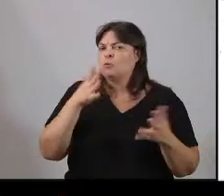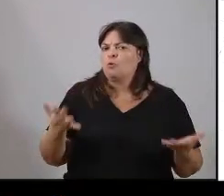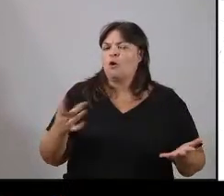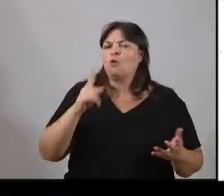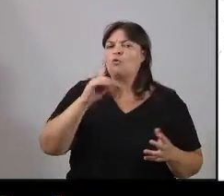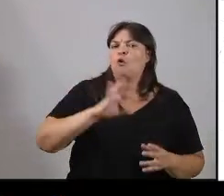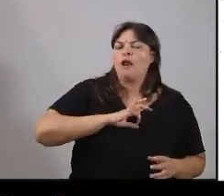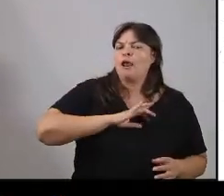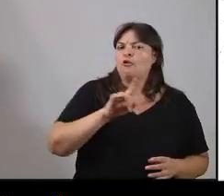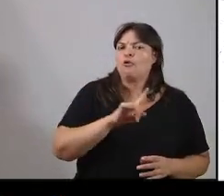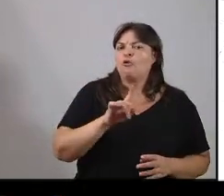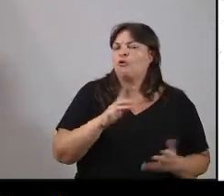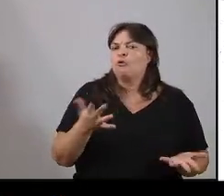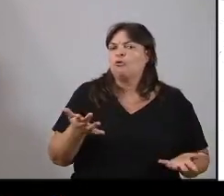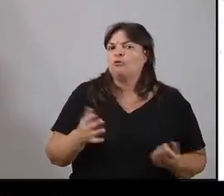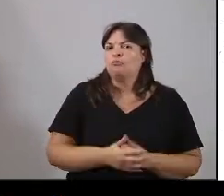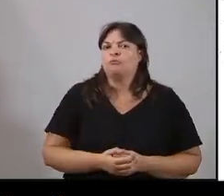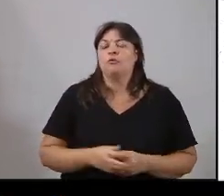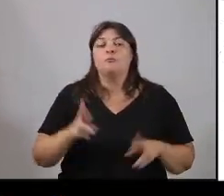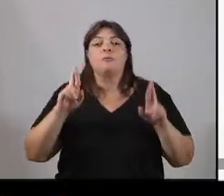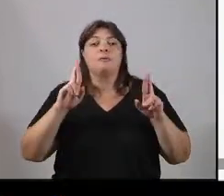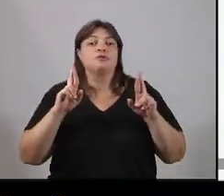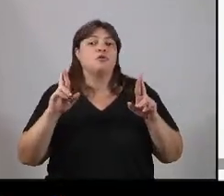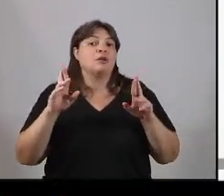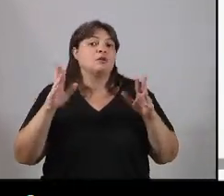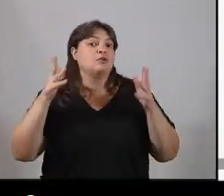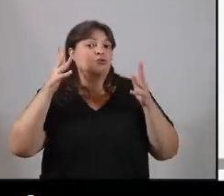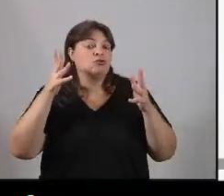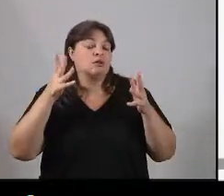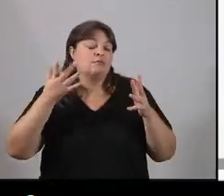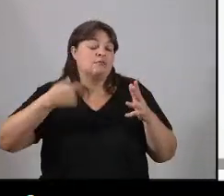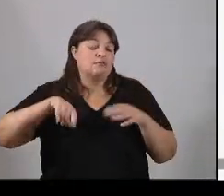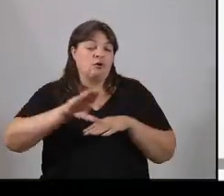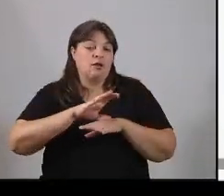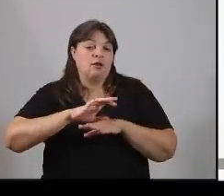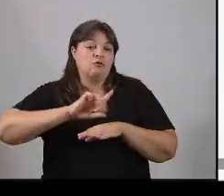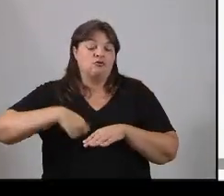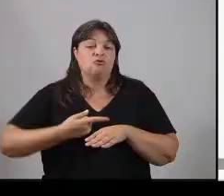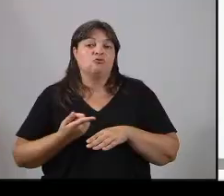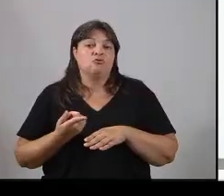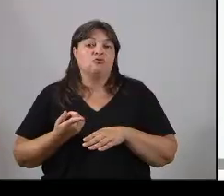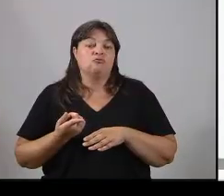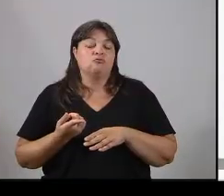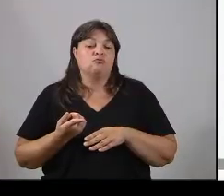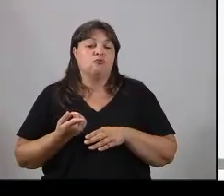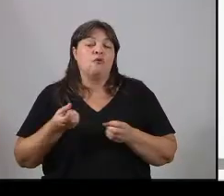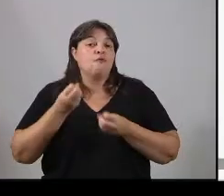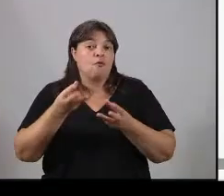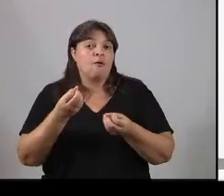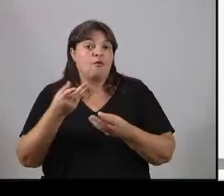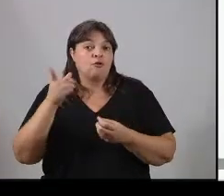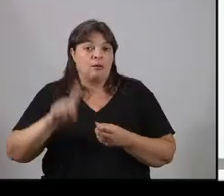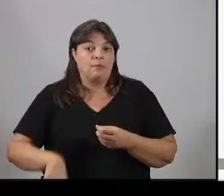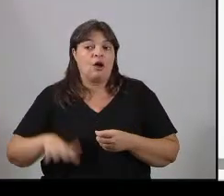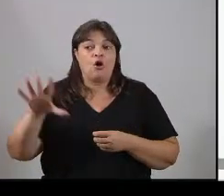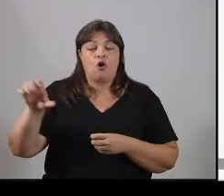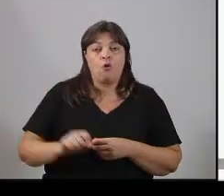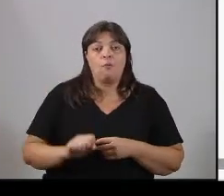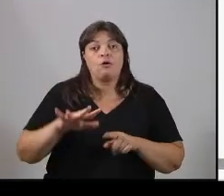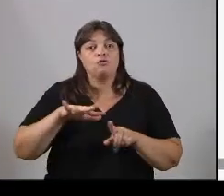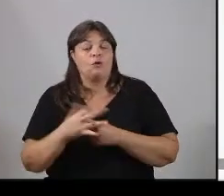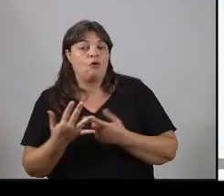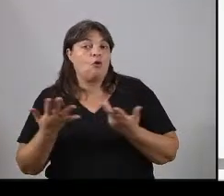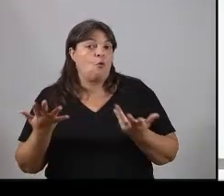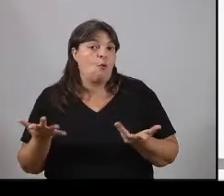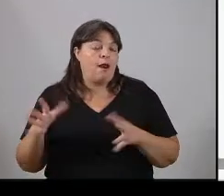de enero? Son las previsiones de la Consejería y obedecerán también. Luego podemos trasladar la información a la compra o al momento en el que